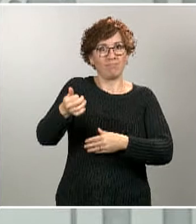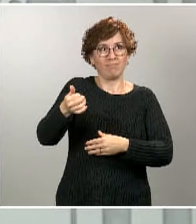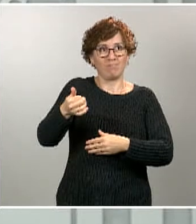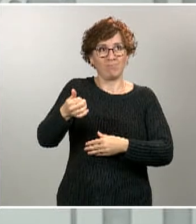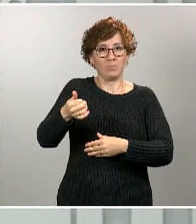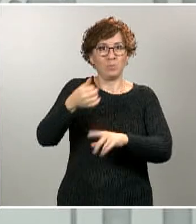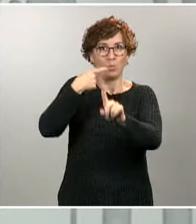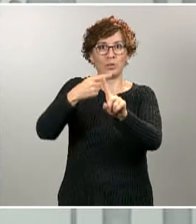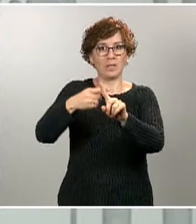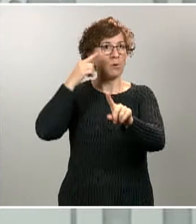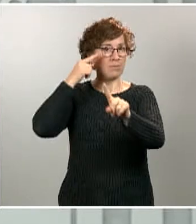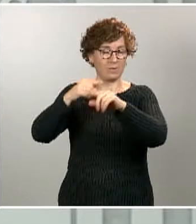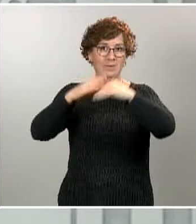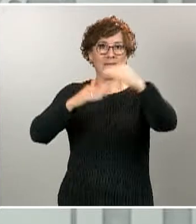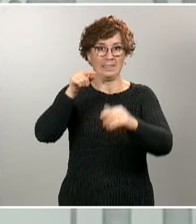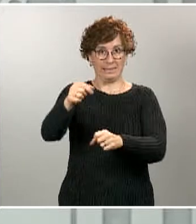esa dirección.